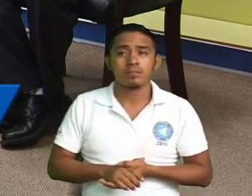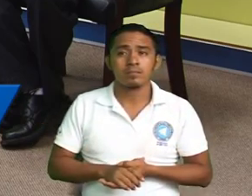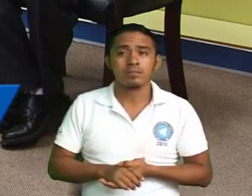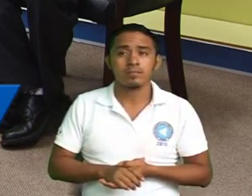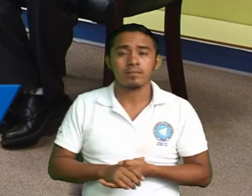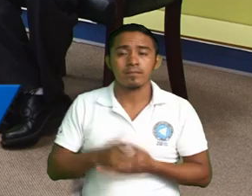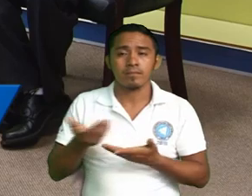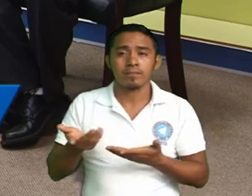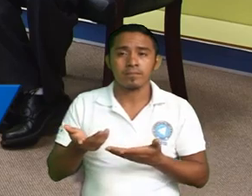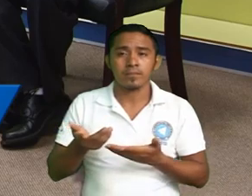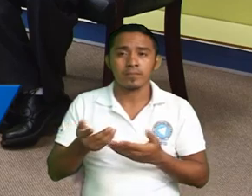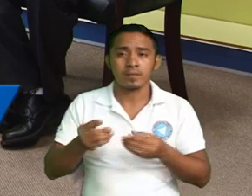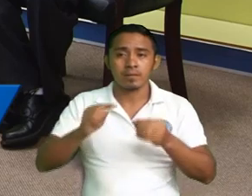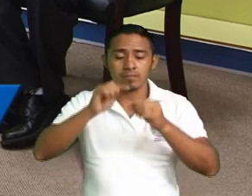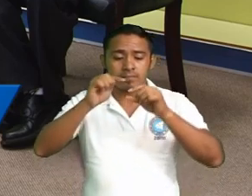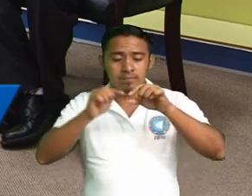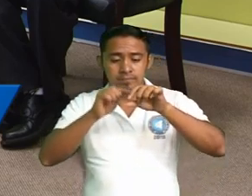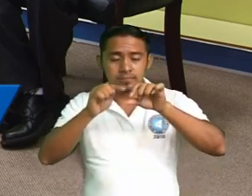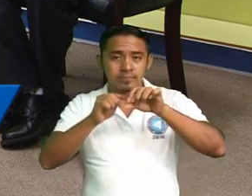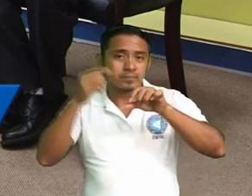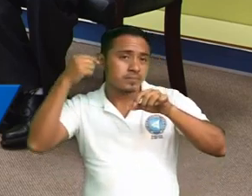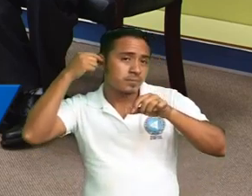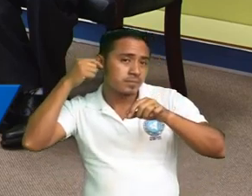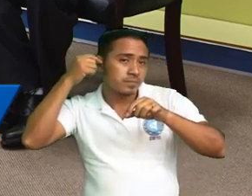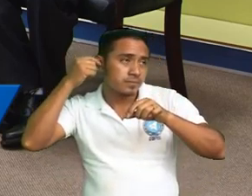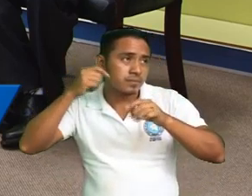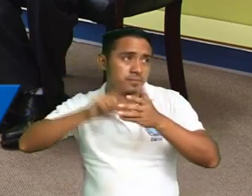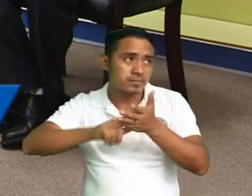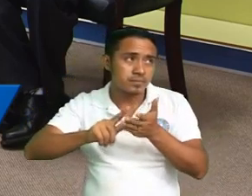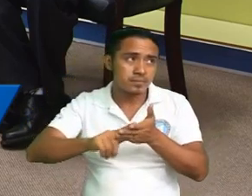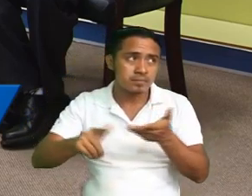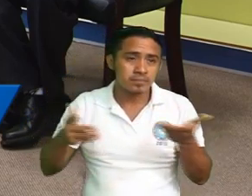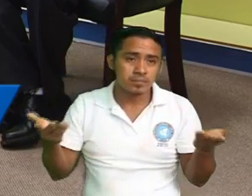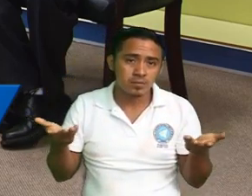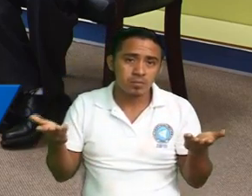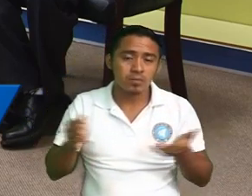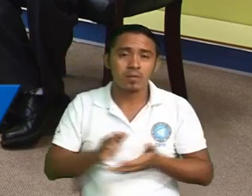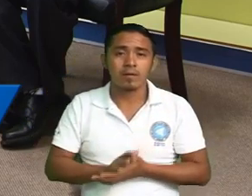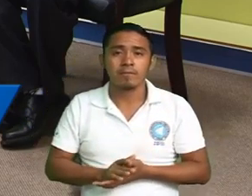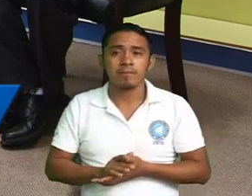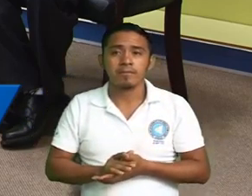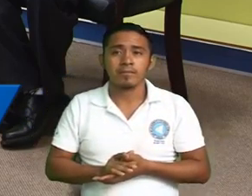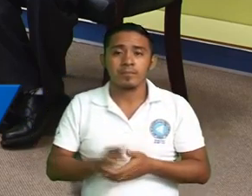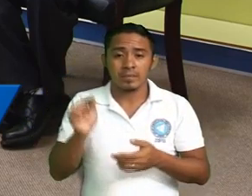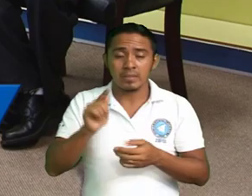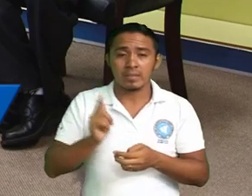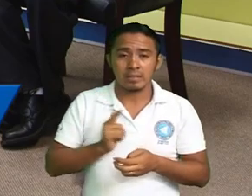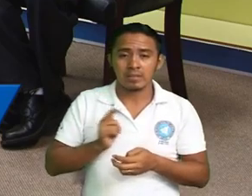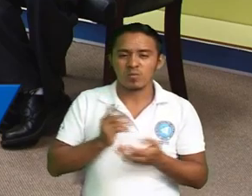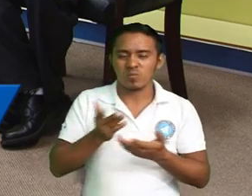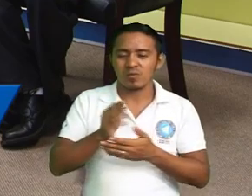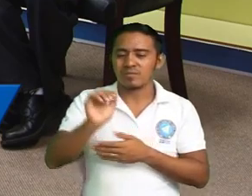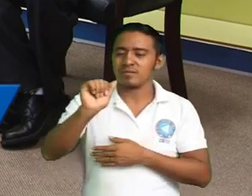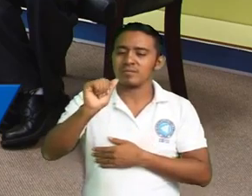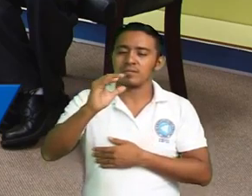de la cera, una limpieza de la cera, pero la cera tiene un medio ácido,